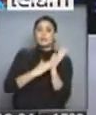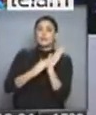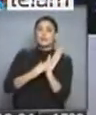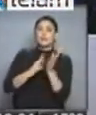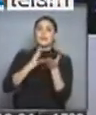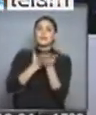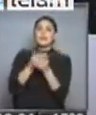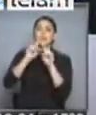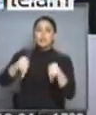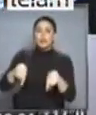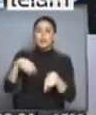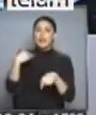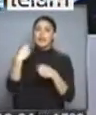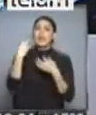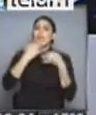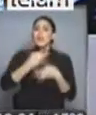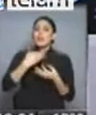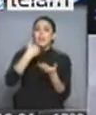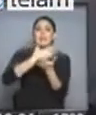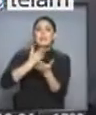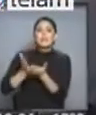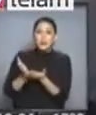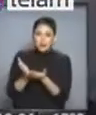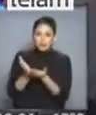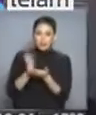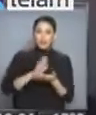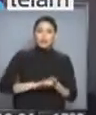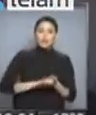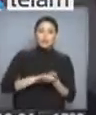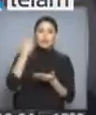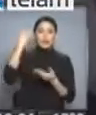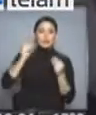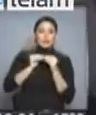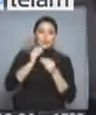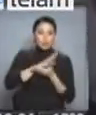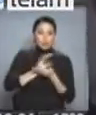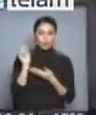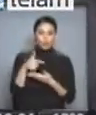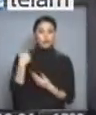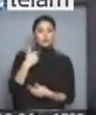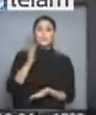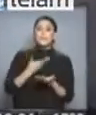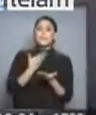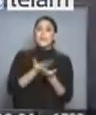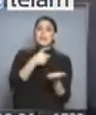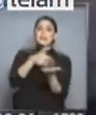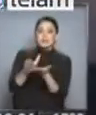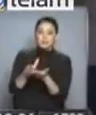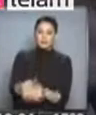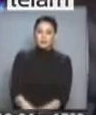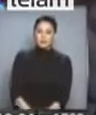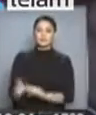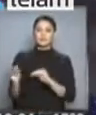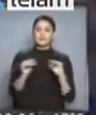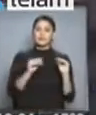de nulidad, desgraciadamente se fragmentó la realidad histórica del expediente. Respeto el planteo, pero hemos pedido su rechazo con imposición de costas. Está